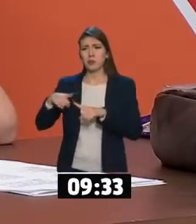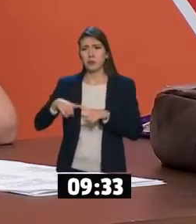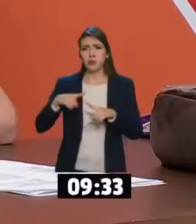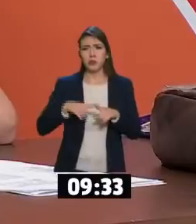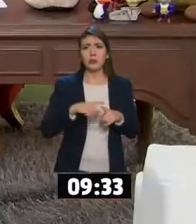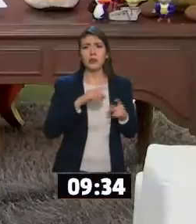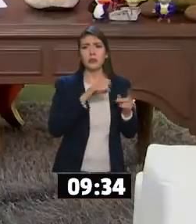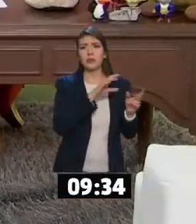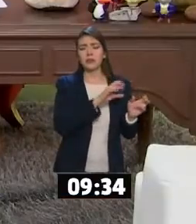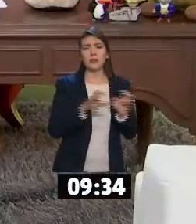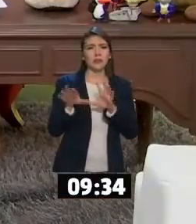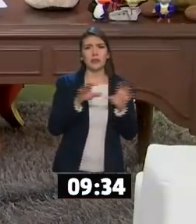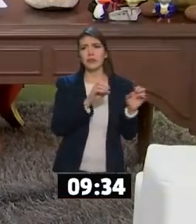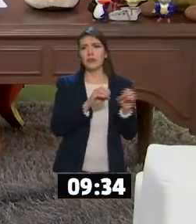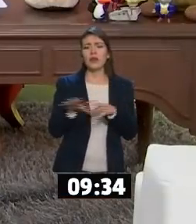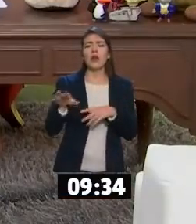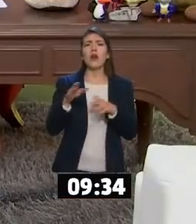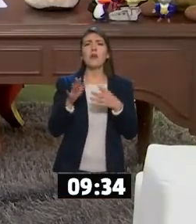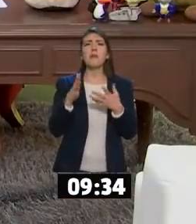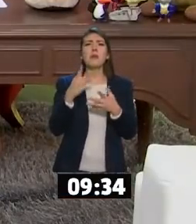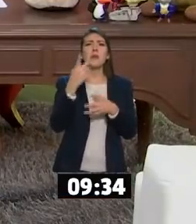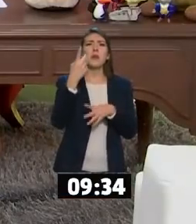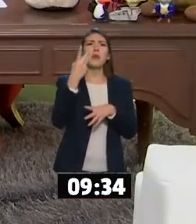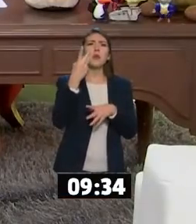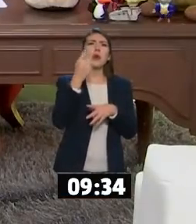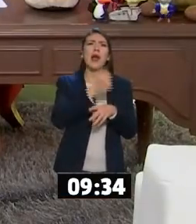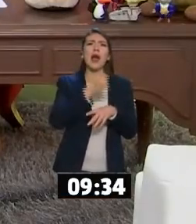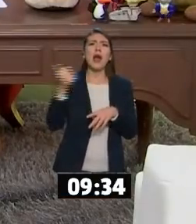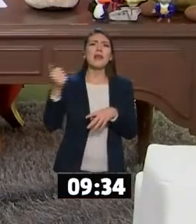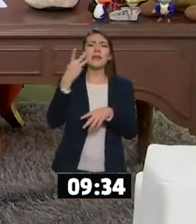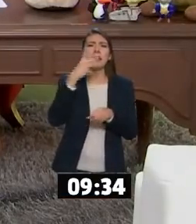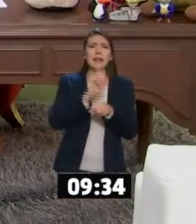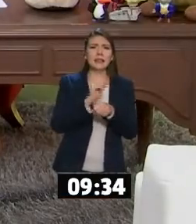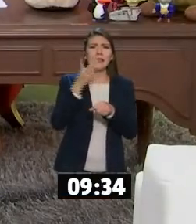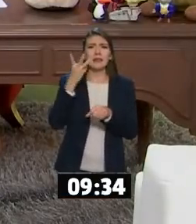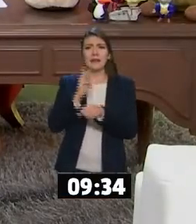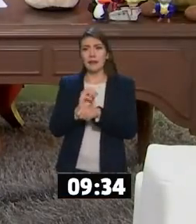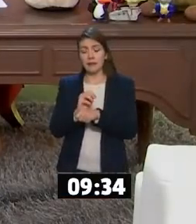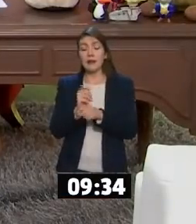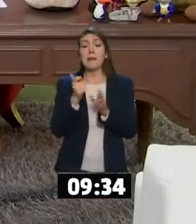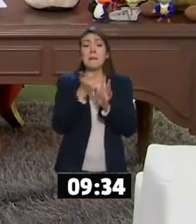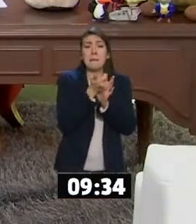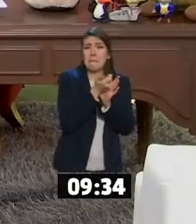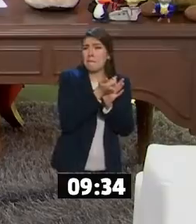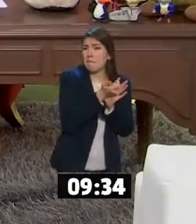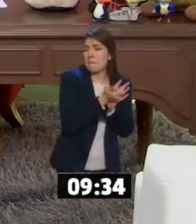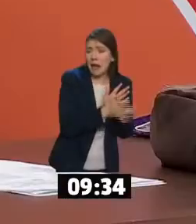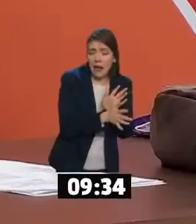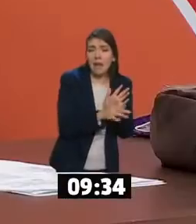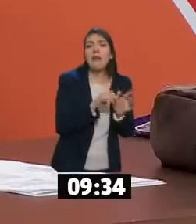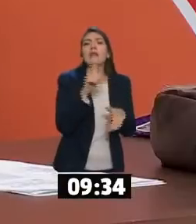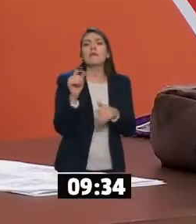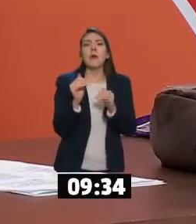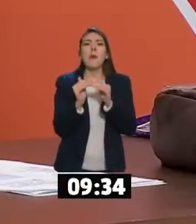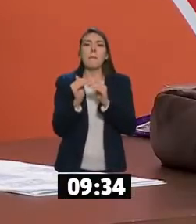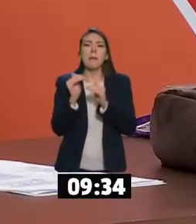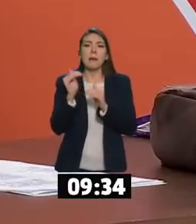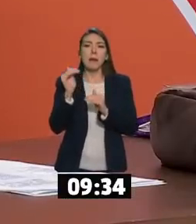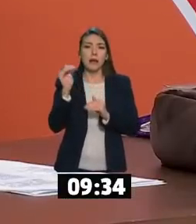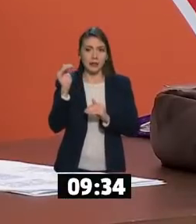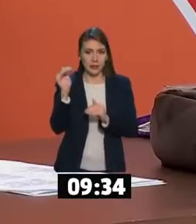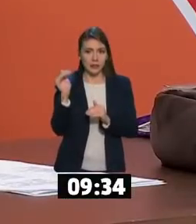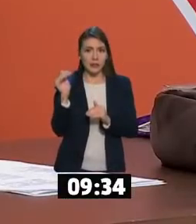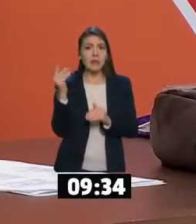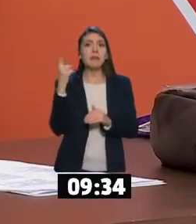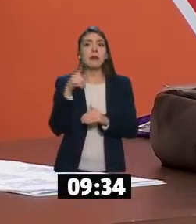tercer día o cada semana y baratísima. Después ya no fue tan barata, pero entonces la onda era ir, todas las chavitas,